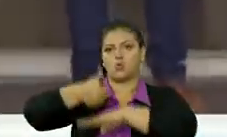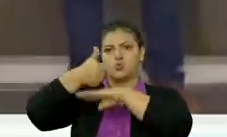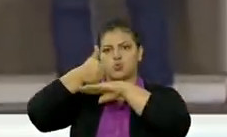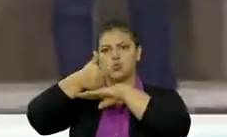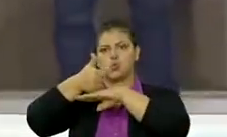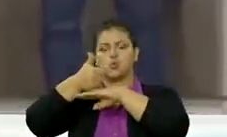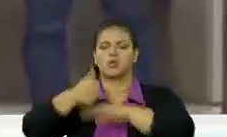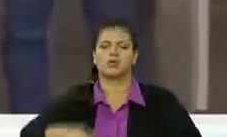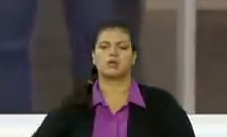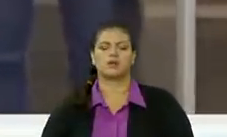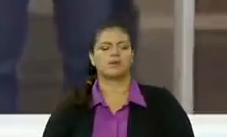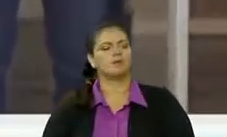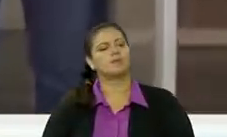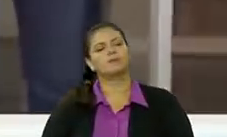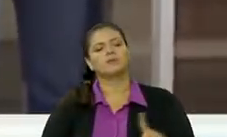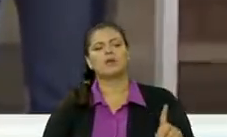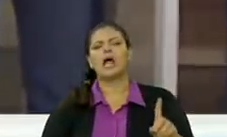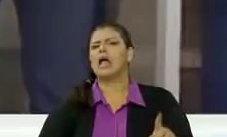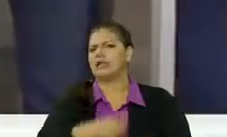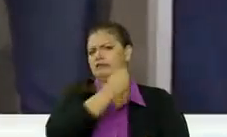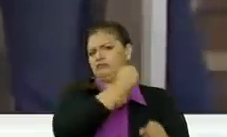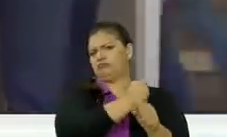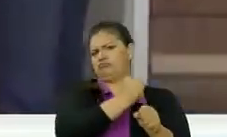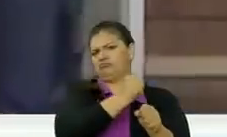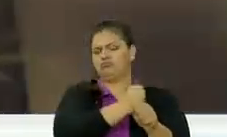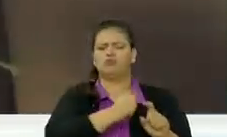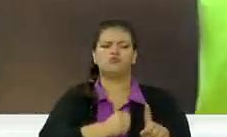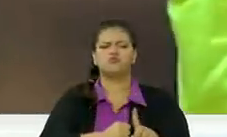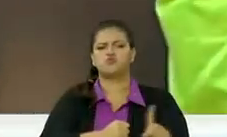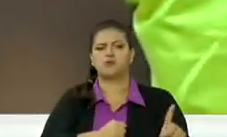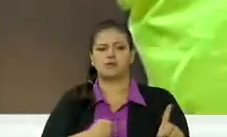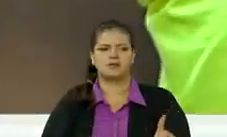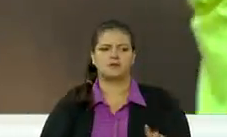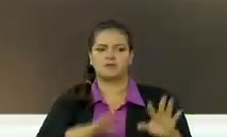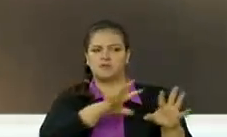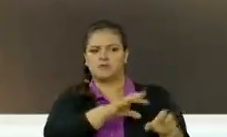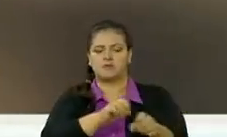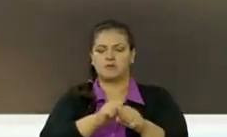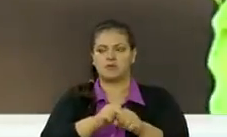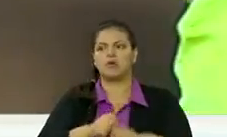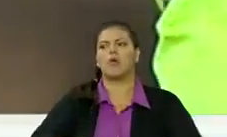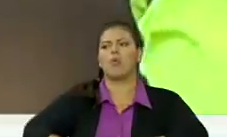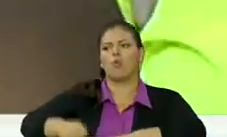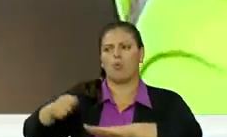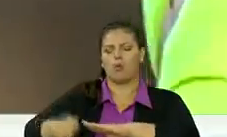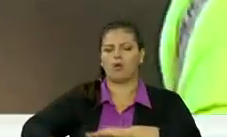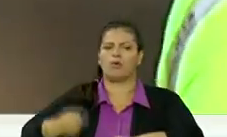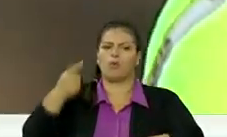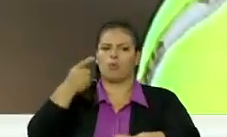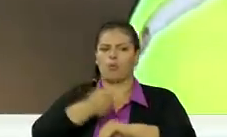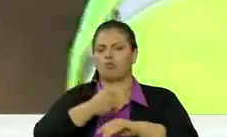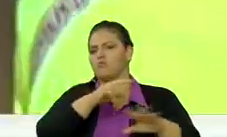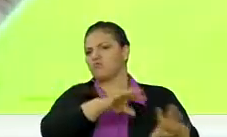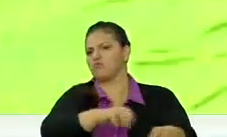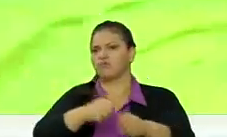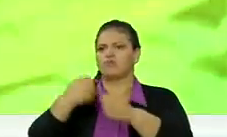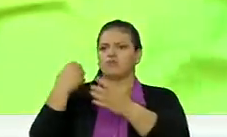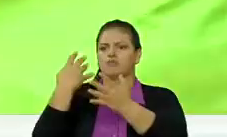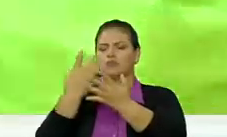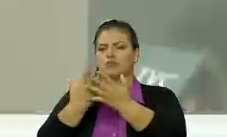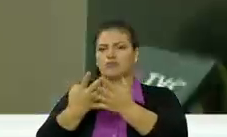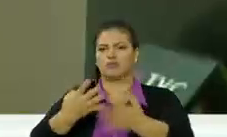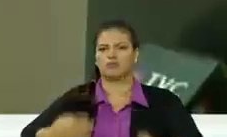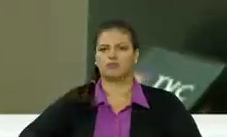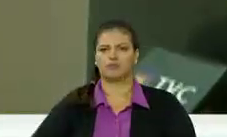estaba por ingresar a trabajar. Le presentaron la boleta de captura emitida por juez penal y a responder por lo que supuestamente